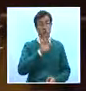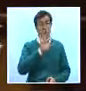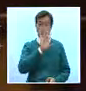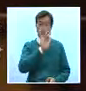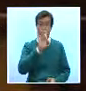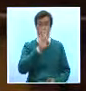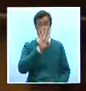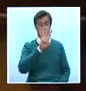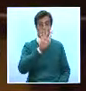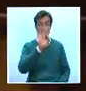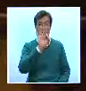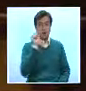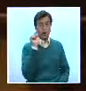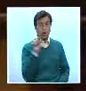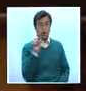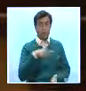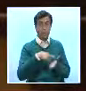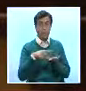$849,600 no tributo.